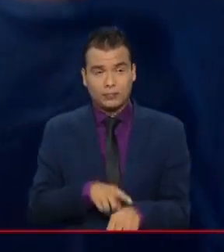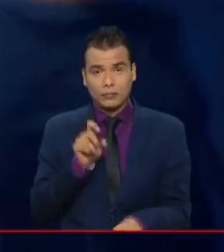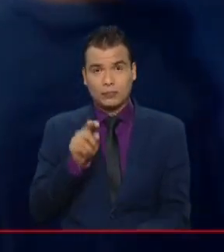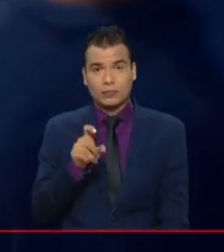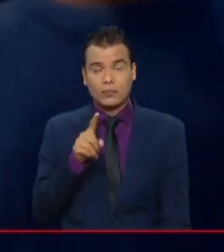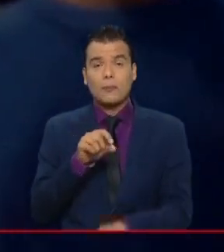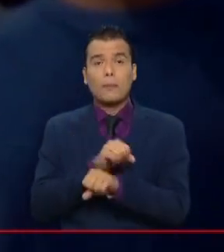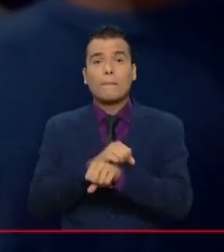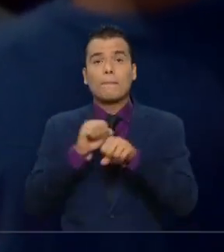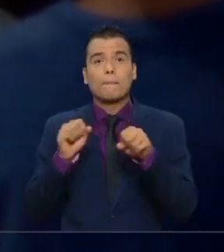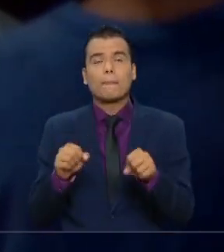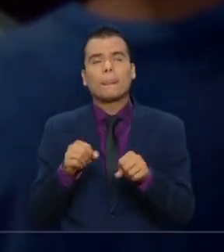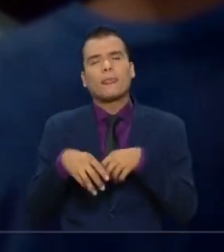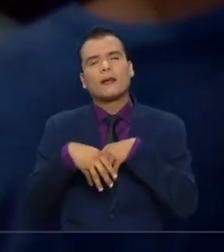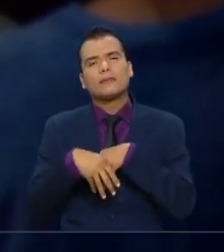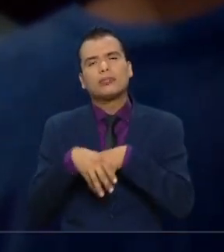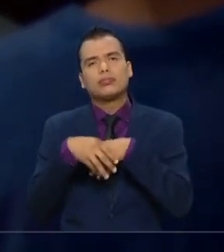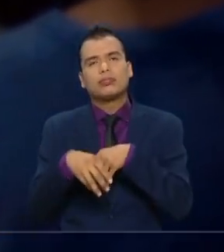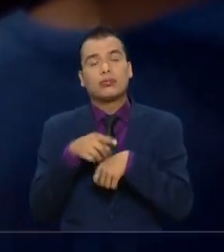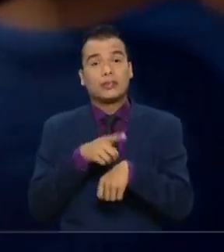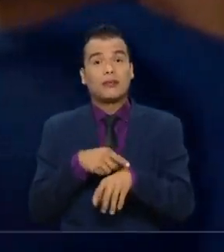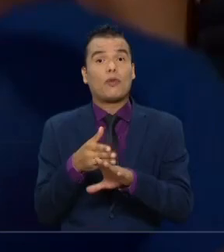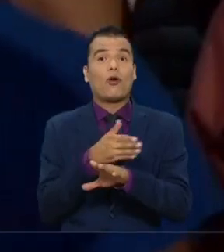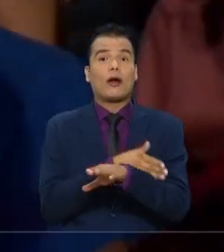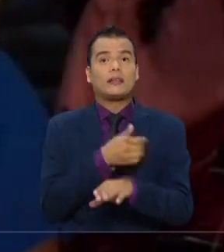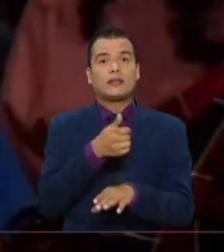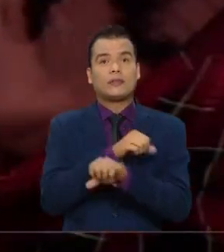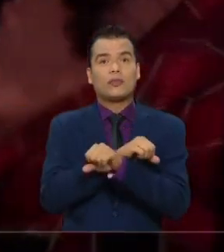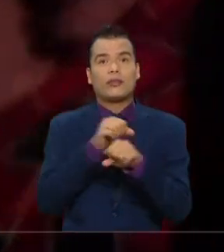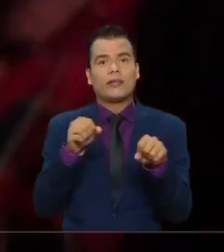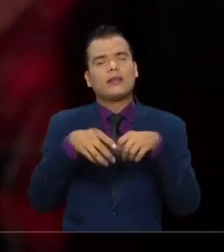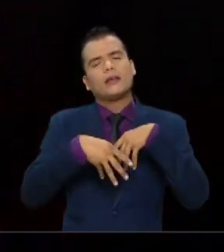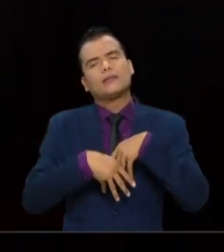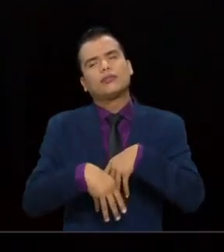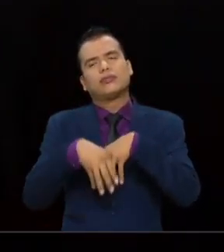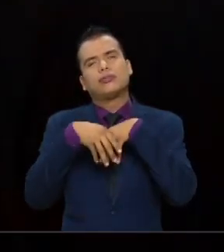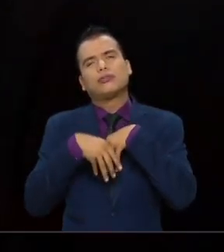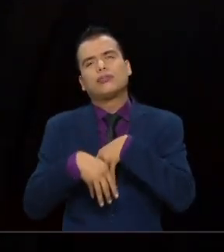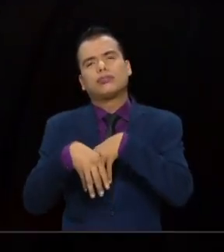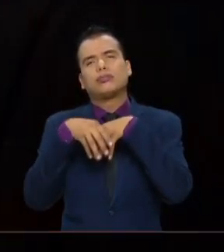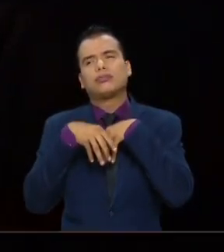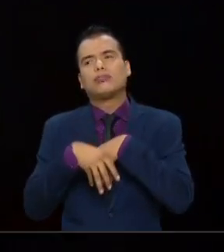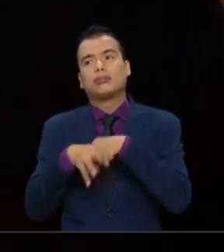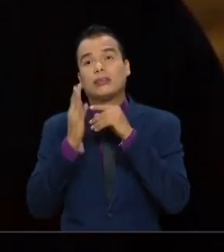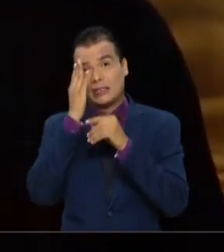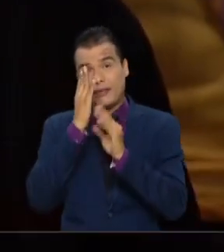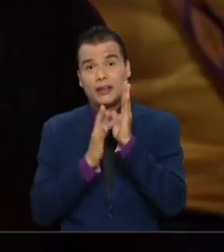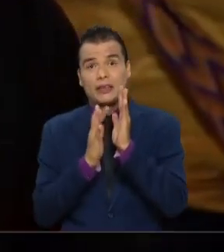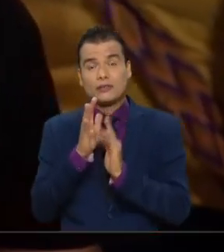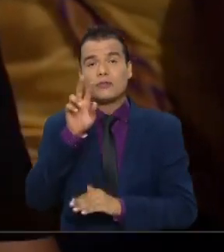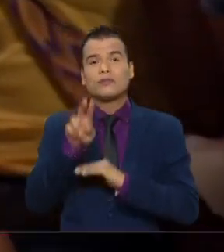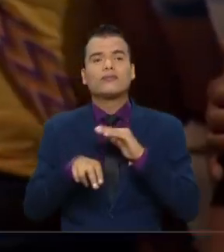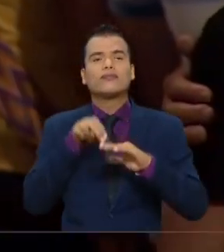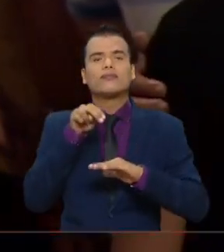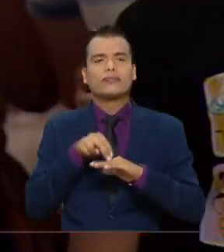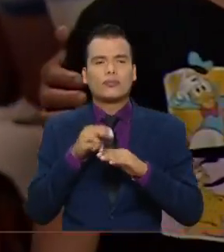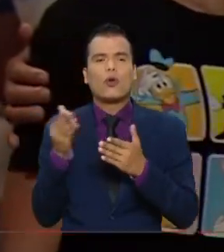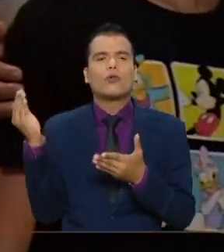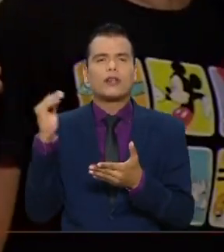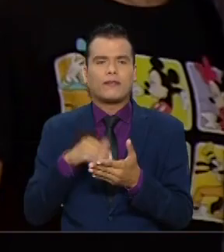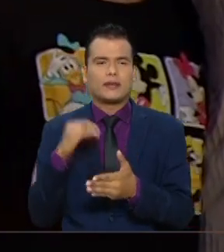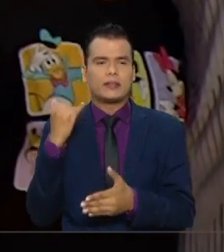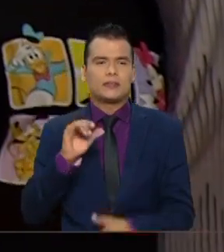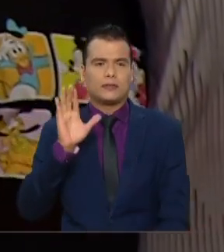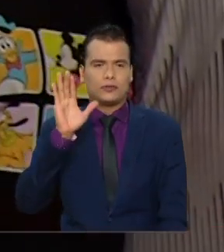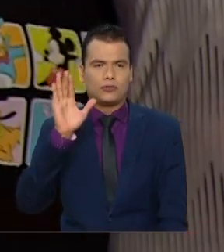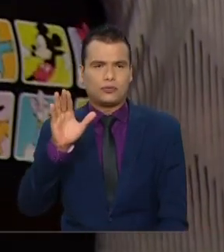de la mañana a las 10 es la procesión con el resucitado por las calles del santuario y las Eucaristías solemnes.